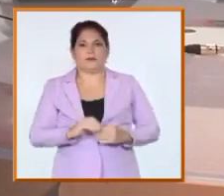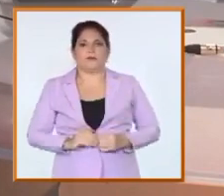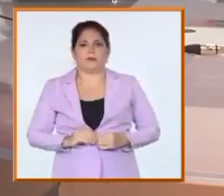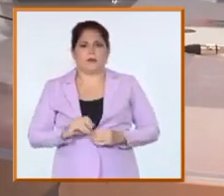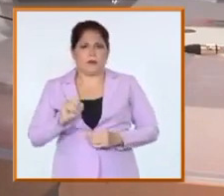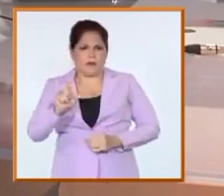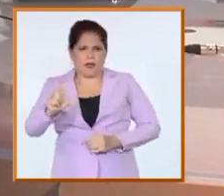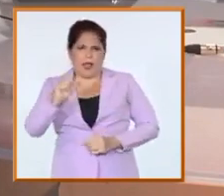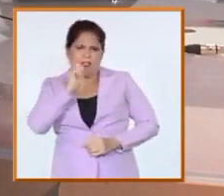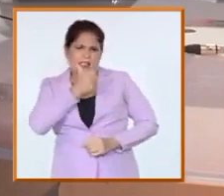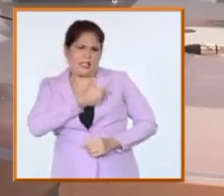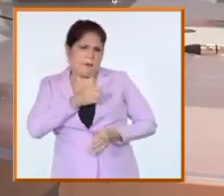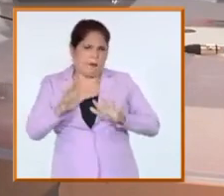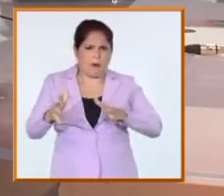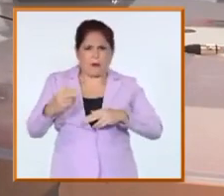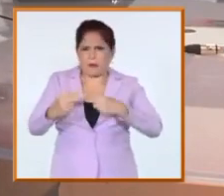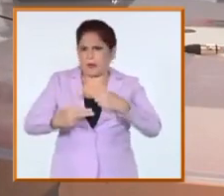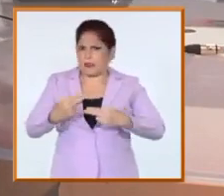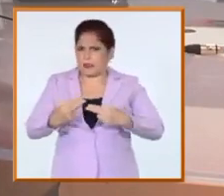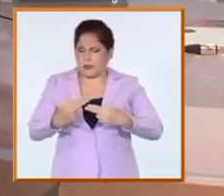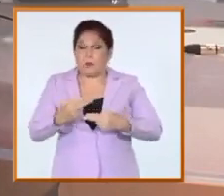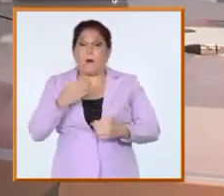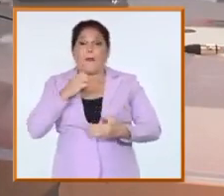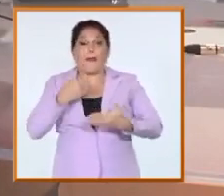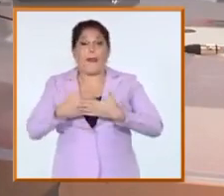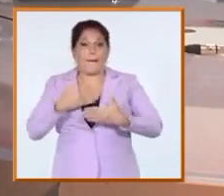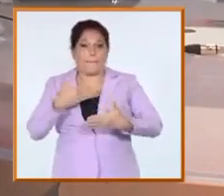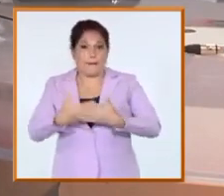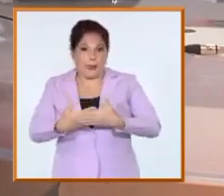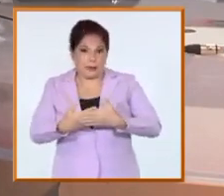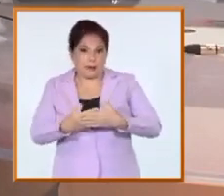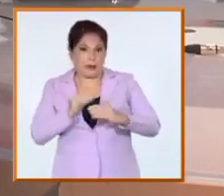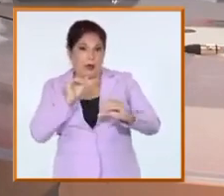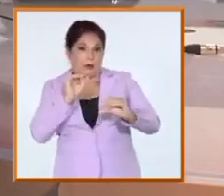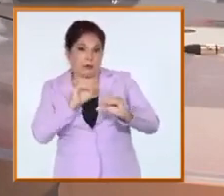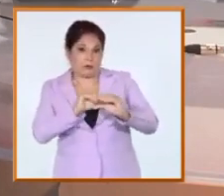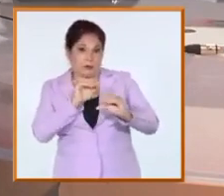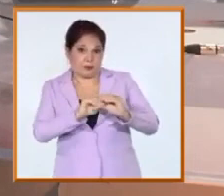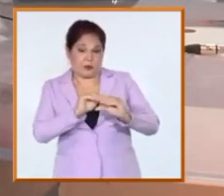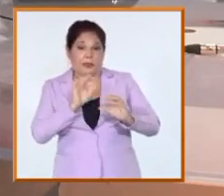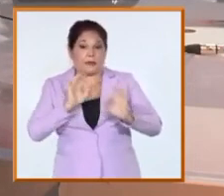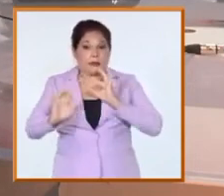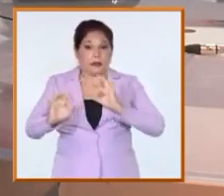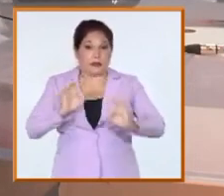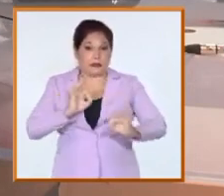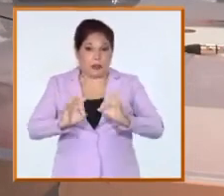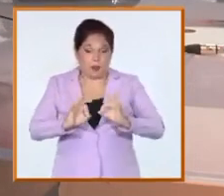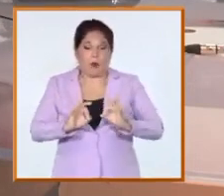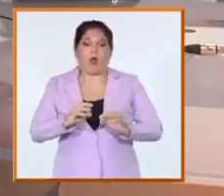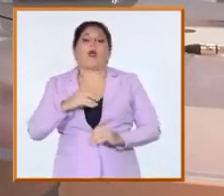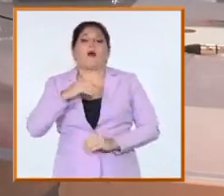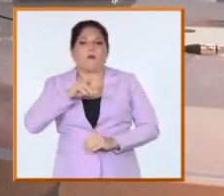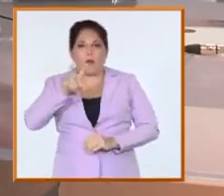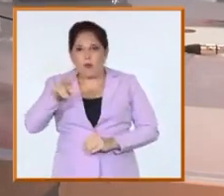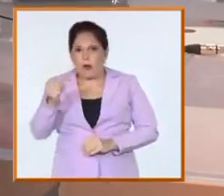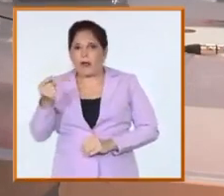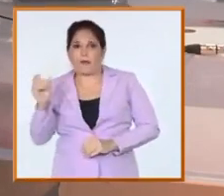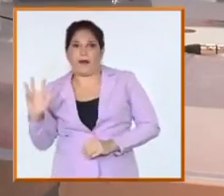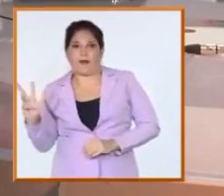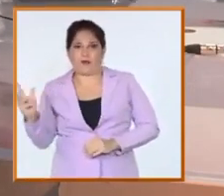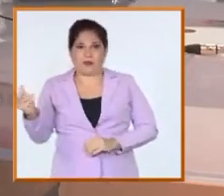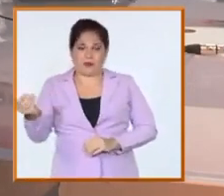finales de año hacíamos un trabajo sobre cómo la empresa caudal que es una empresa de seguro había buscado el financiamiento